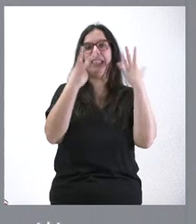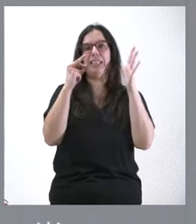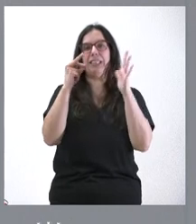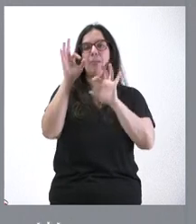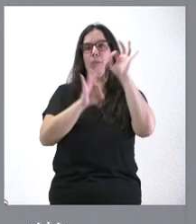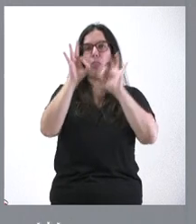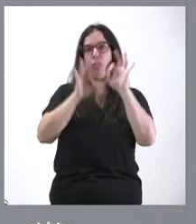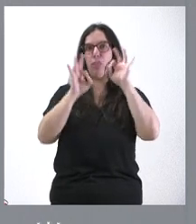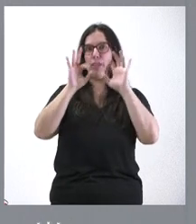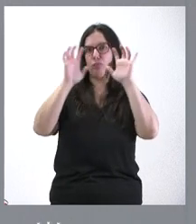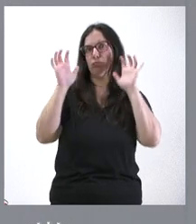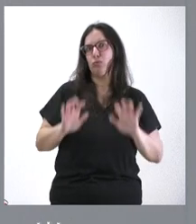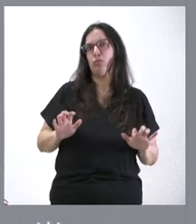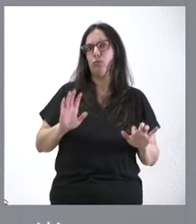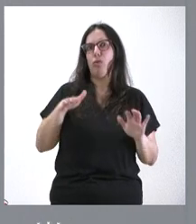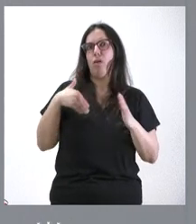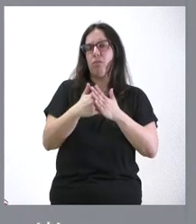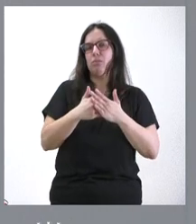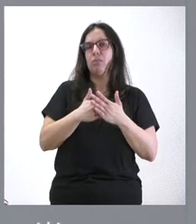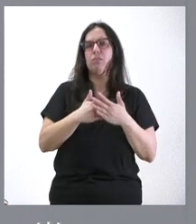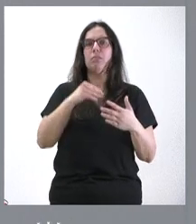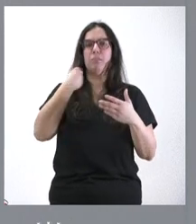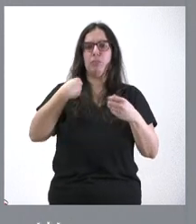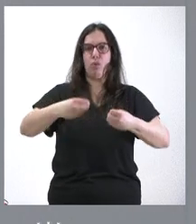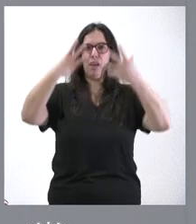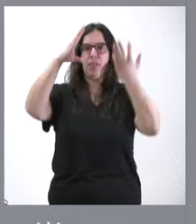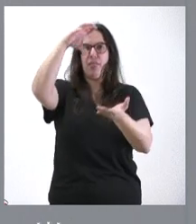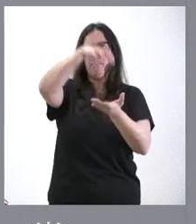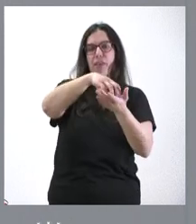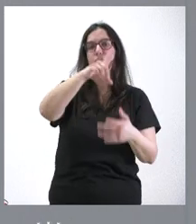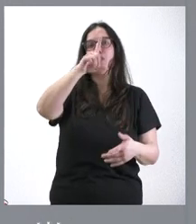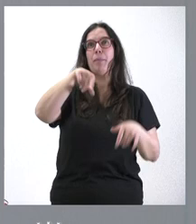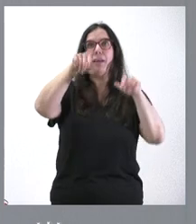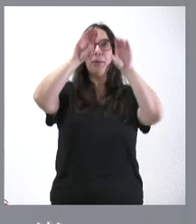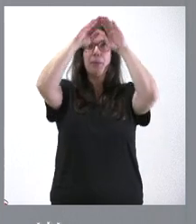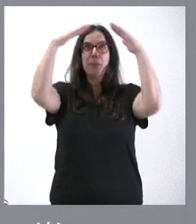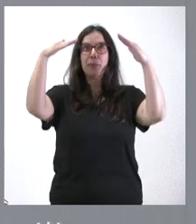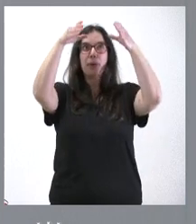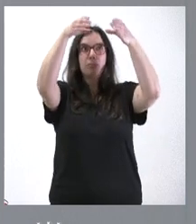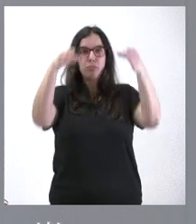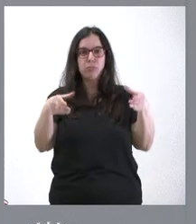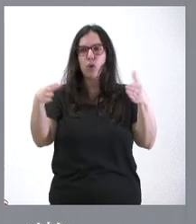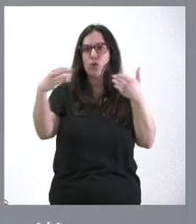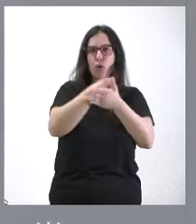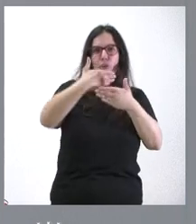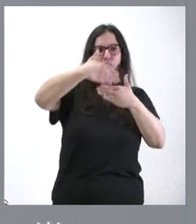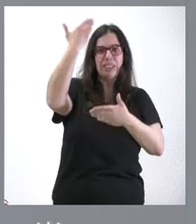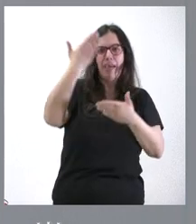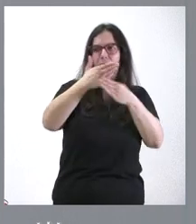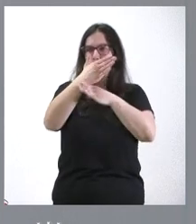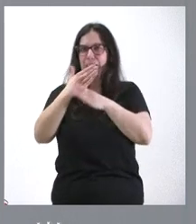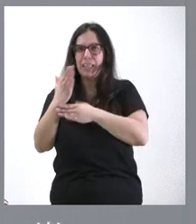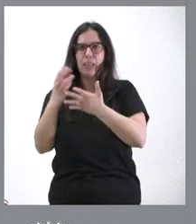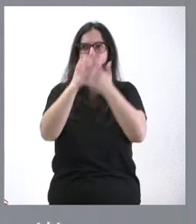de la demanda de energía consumida en el edificio se mejorará la envolvente técnica las gradas las fachadas las carpinterías y el